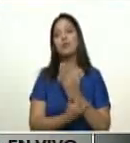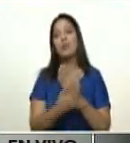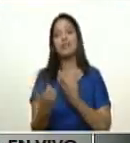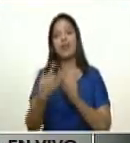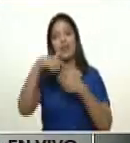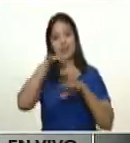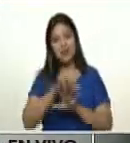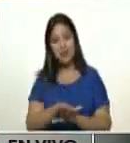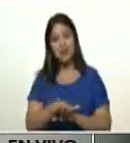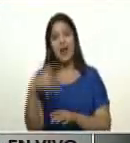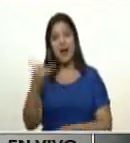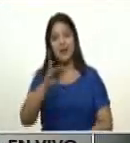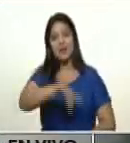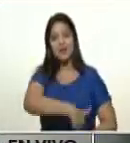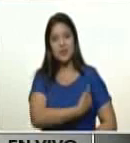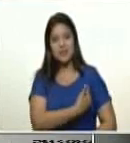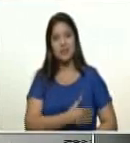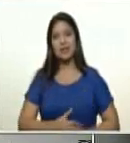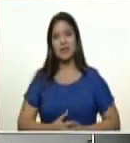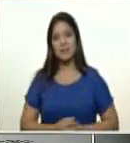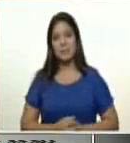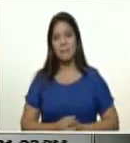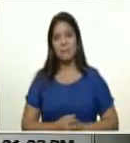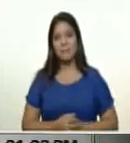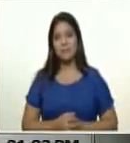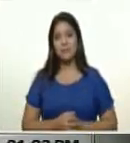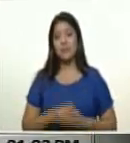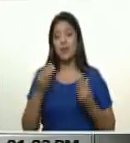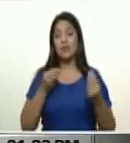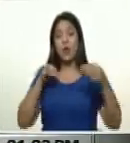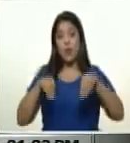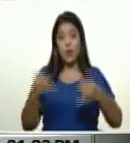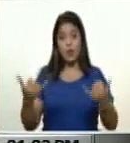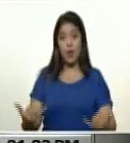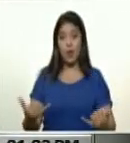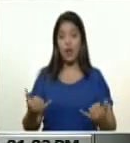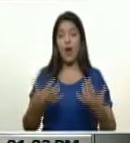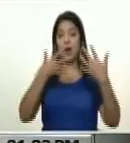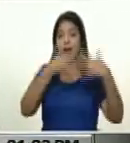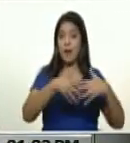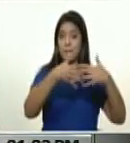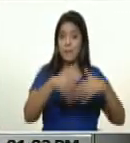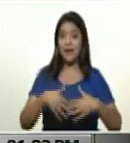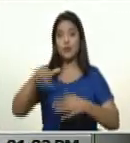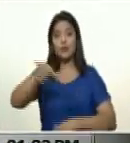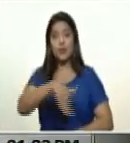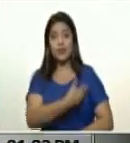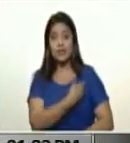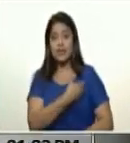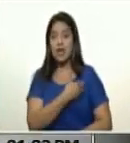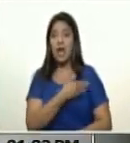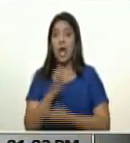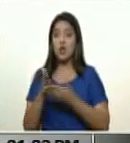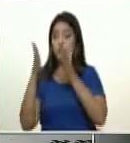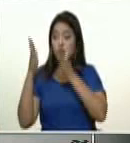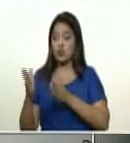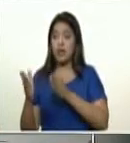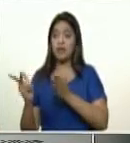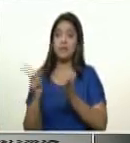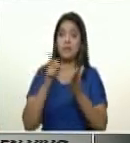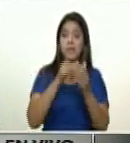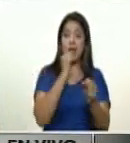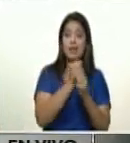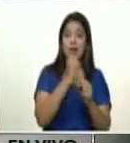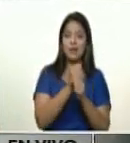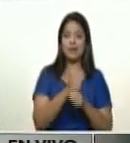socio-integradores que hay en la universidad. Se hizo un convenio actualmente con la empresa para integrar estudiantes al proceso productivo.